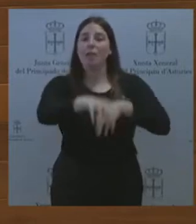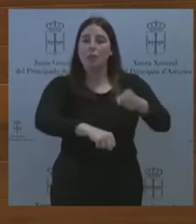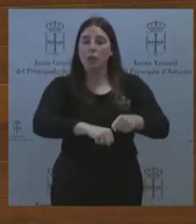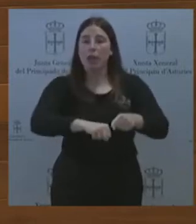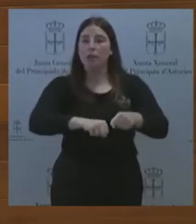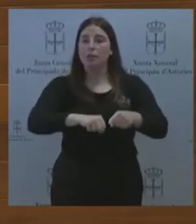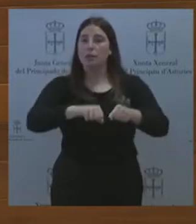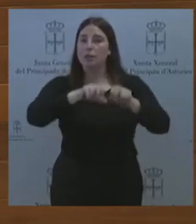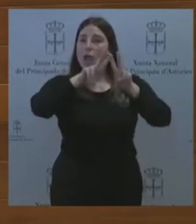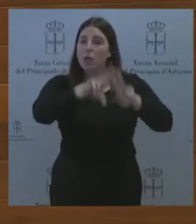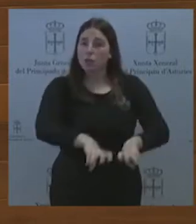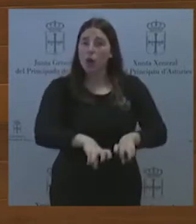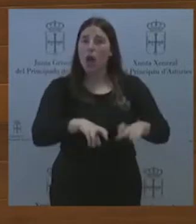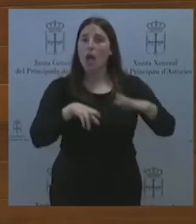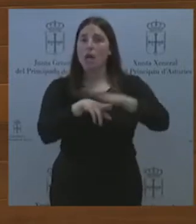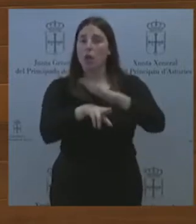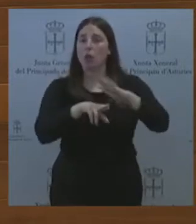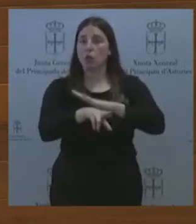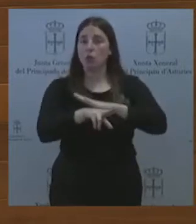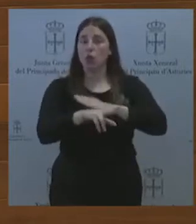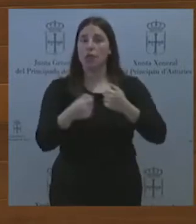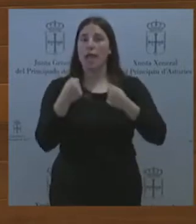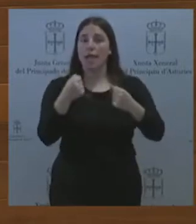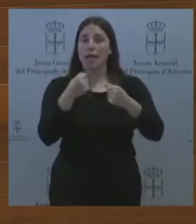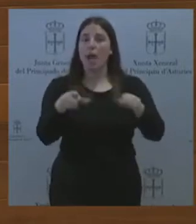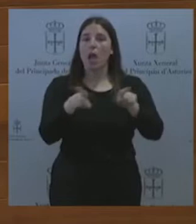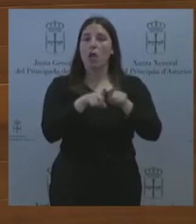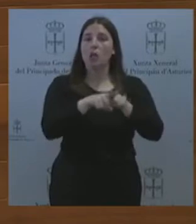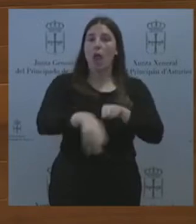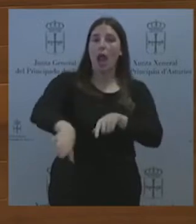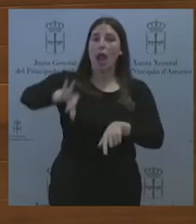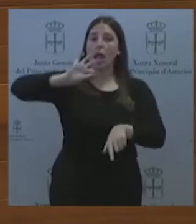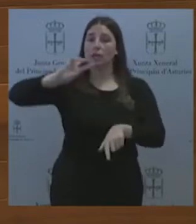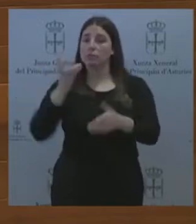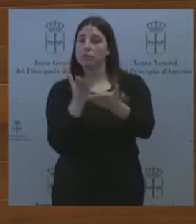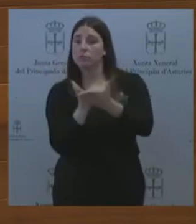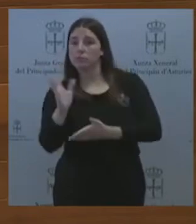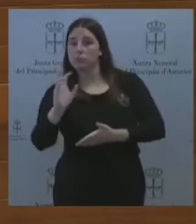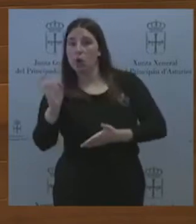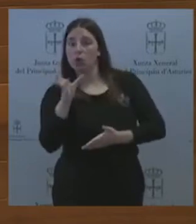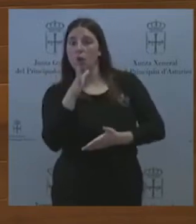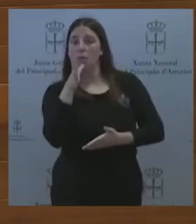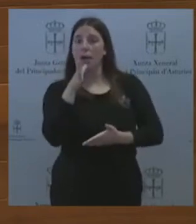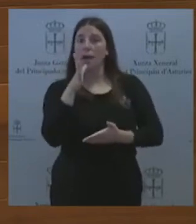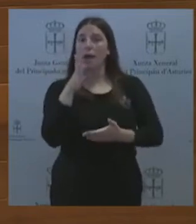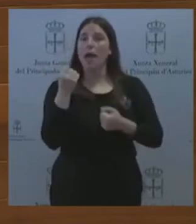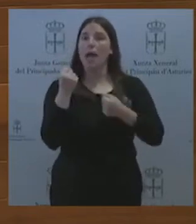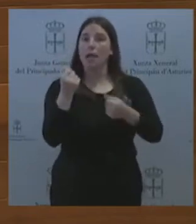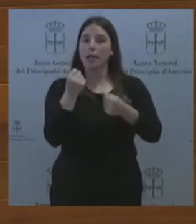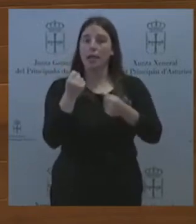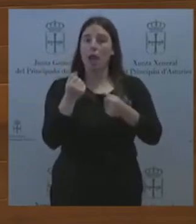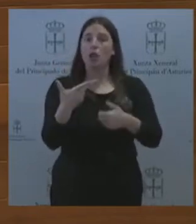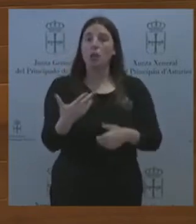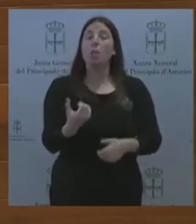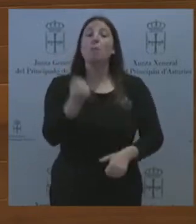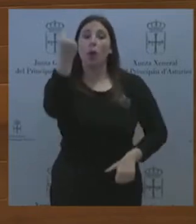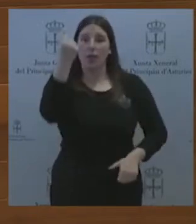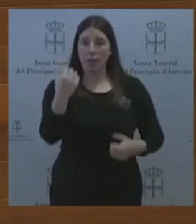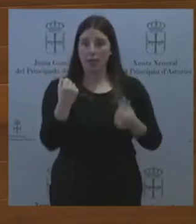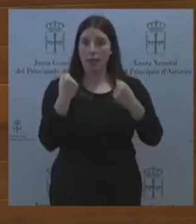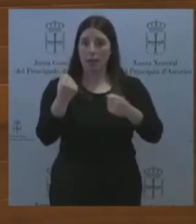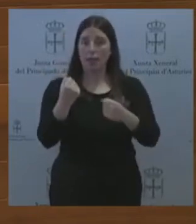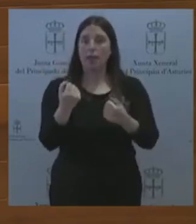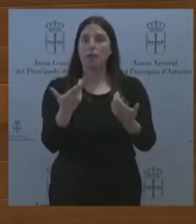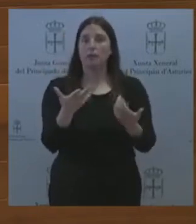alternativa a la agenda climática para lograr esa energía y esa soberanía energética en la que también debería tener cabida la recuperación